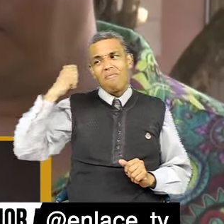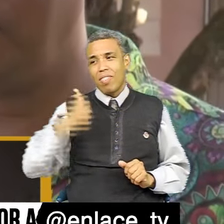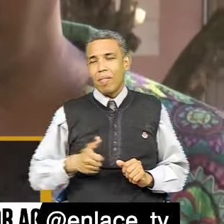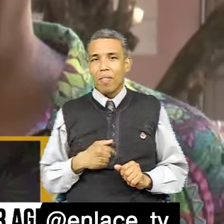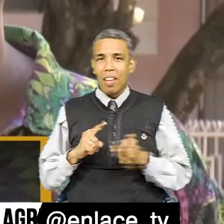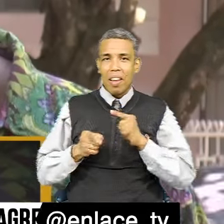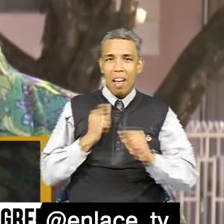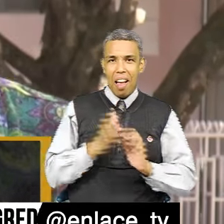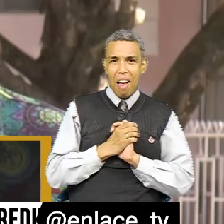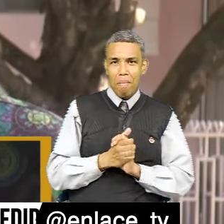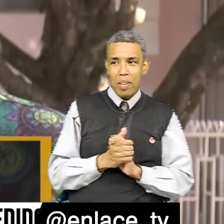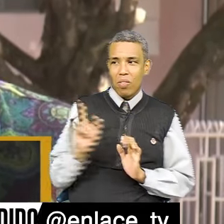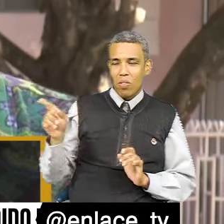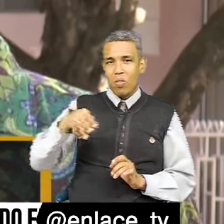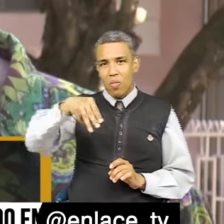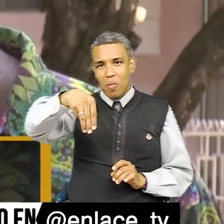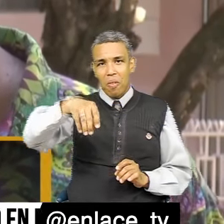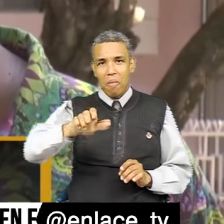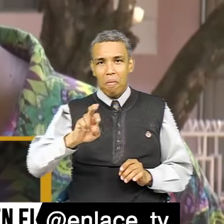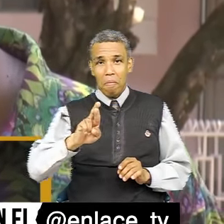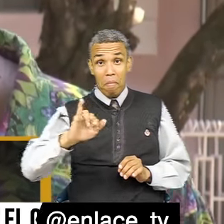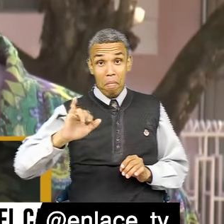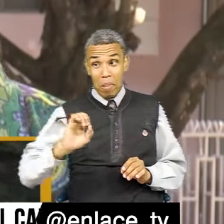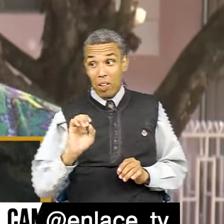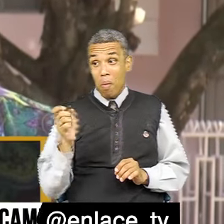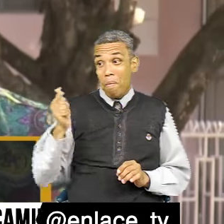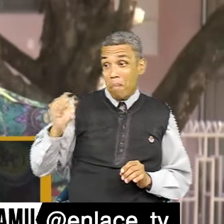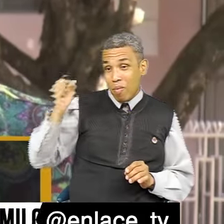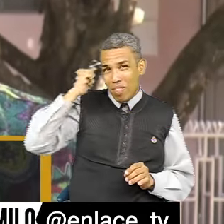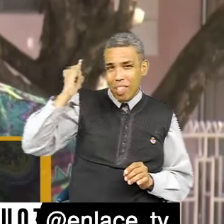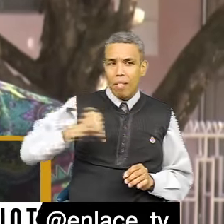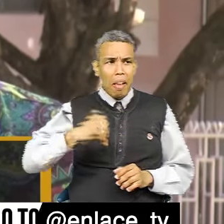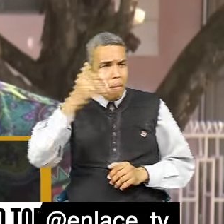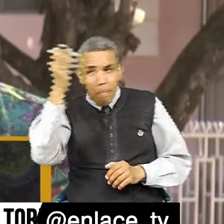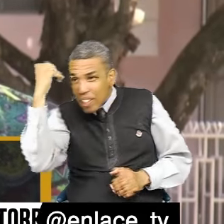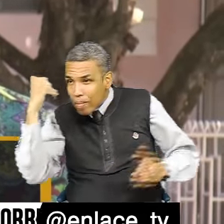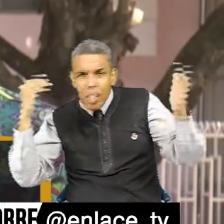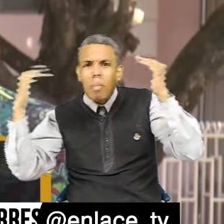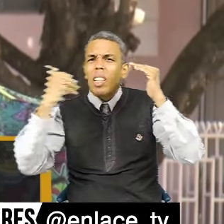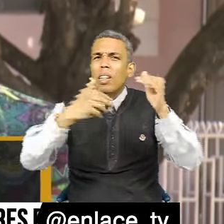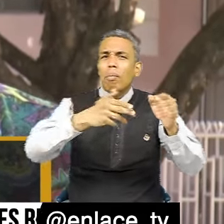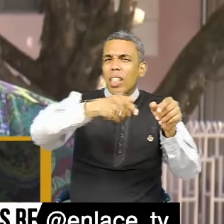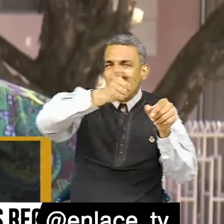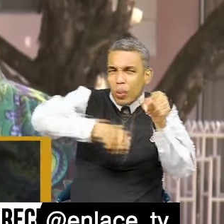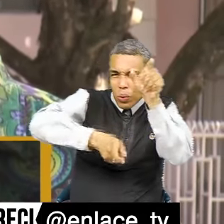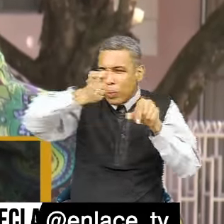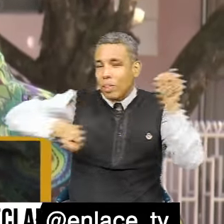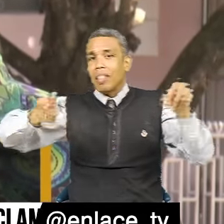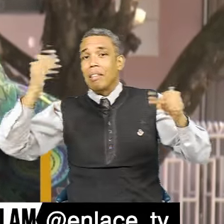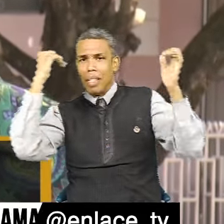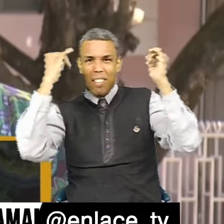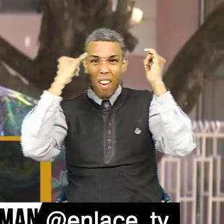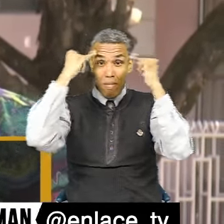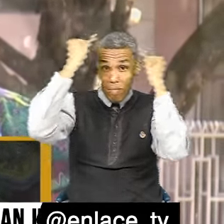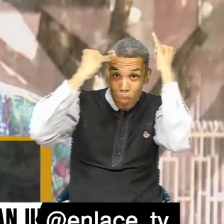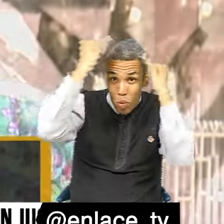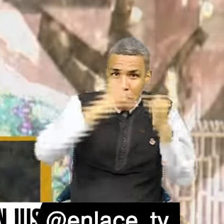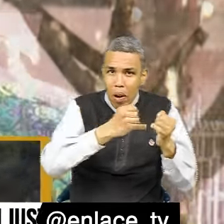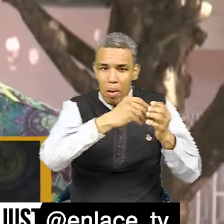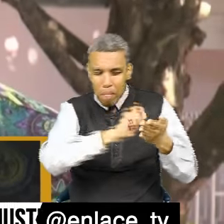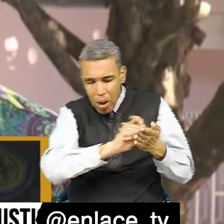Mon, que se tomó a la tarea de invitarnos a todos los compositores aquí en Barranca para hacer un CD con 15